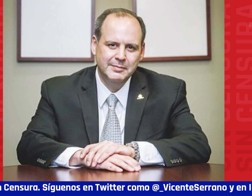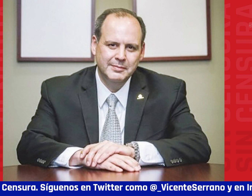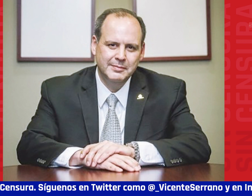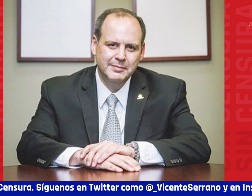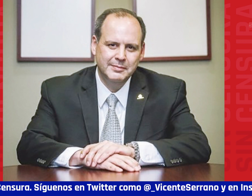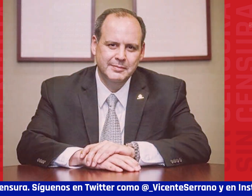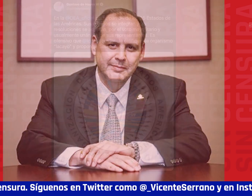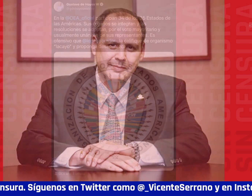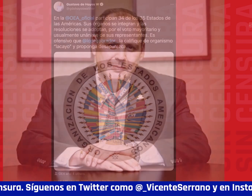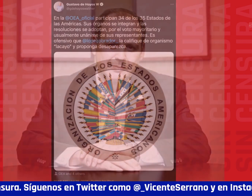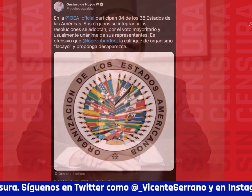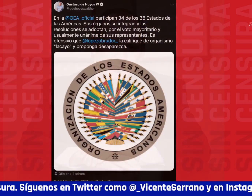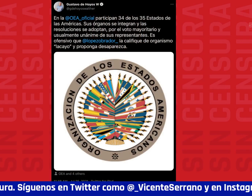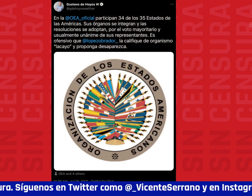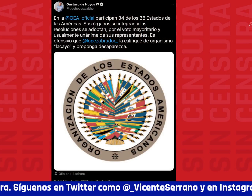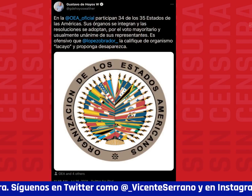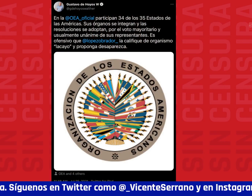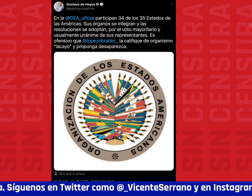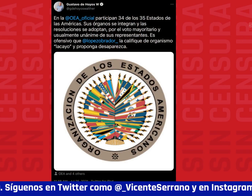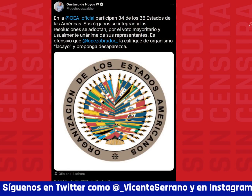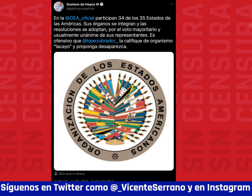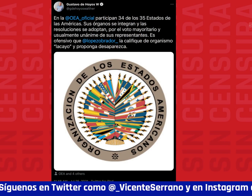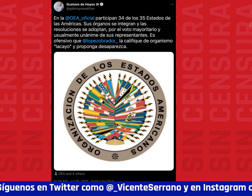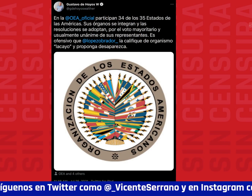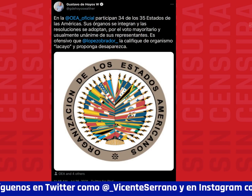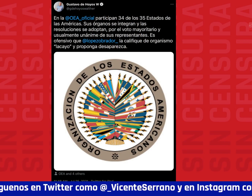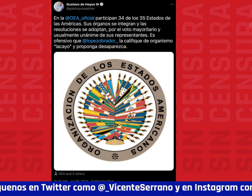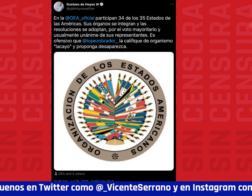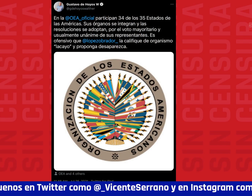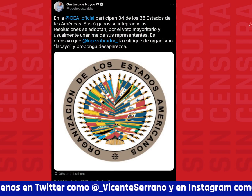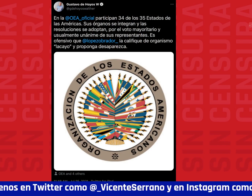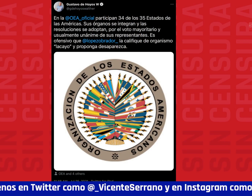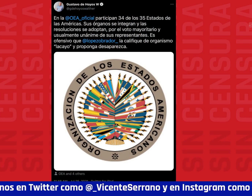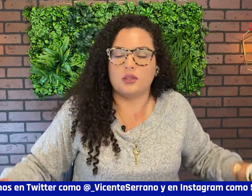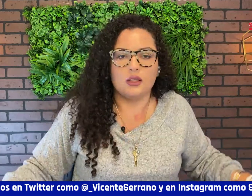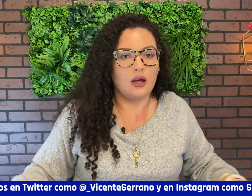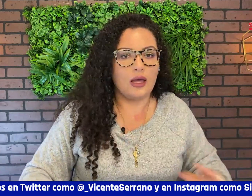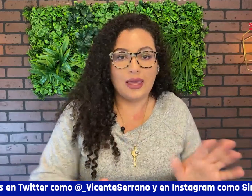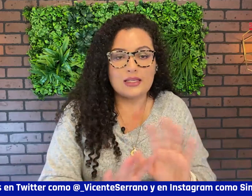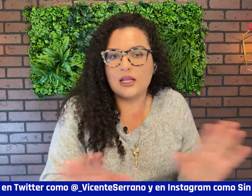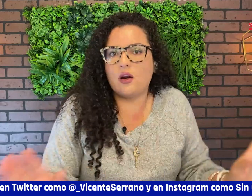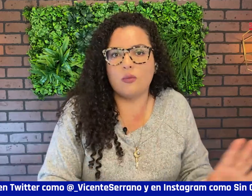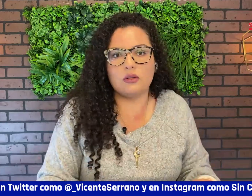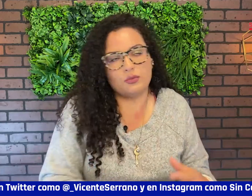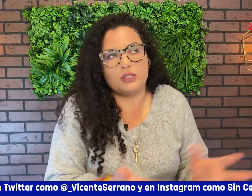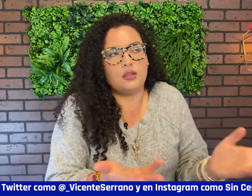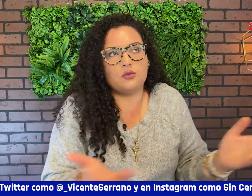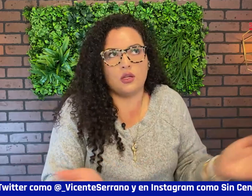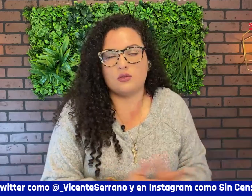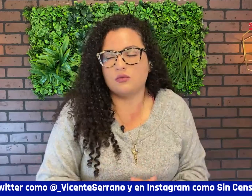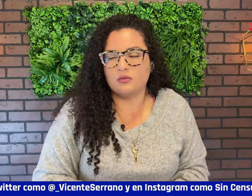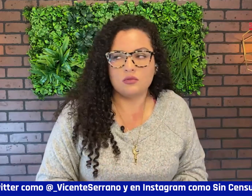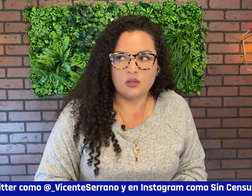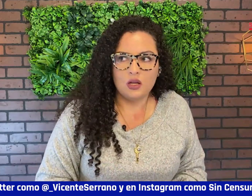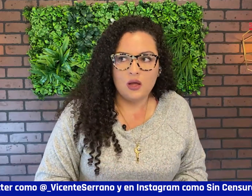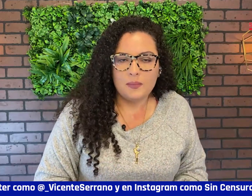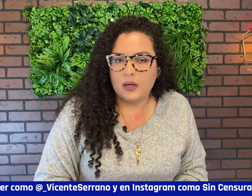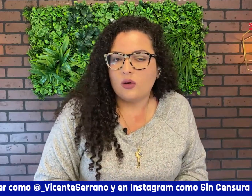Estados Unidos lo dijo. Pero ¿quién es Estados Unidos para decirme a mí qué hacer? Estados Unidos, güey. Y ese es el argumento, pues Estados